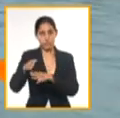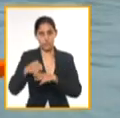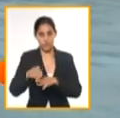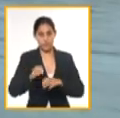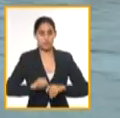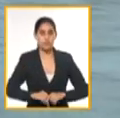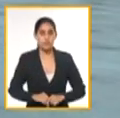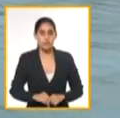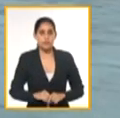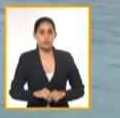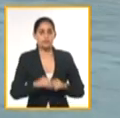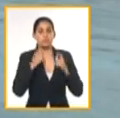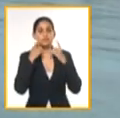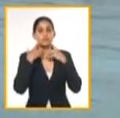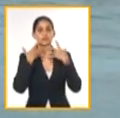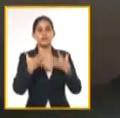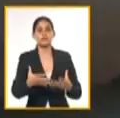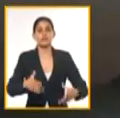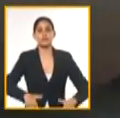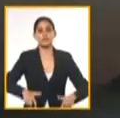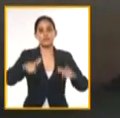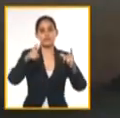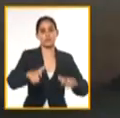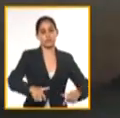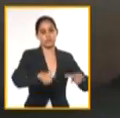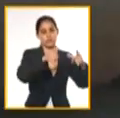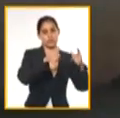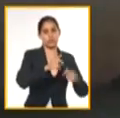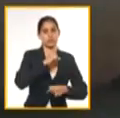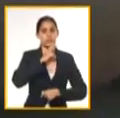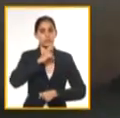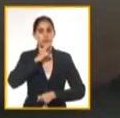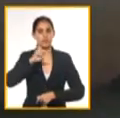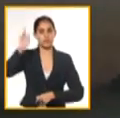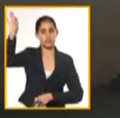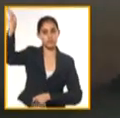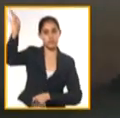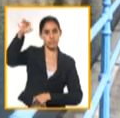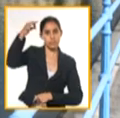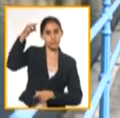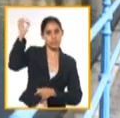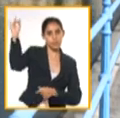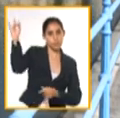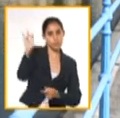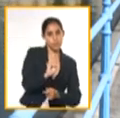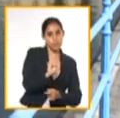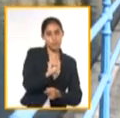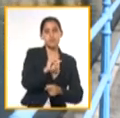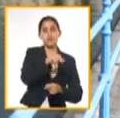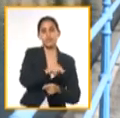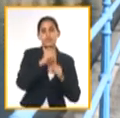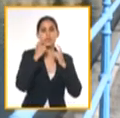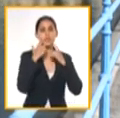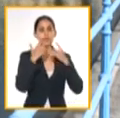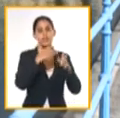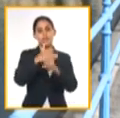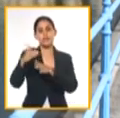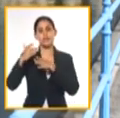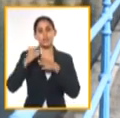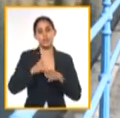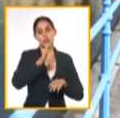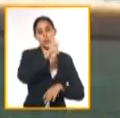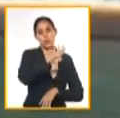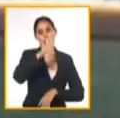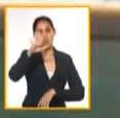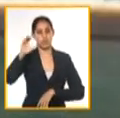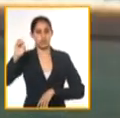su valía los acueductos respaldados con energía solar fotovoltaica que favorecen a unas 400.000 personas en el